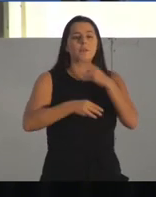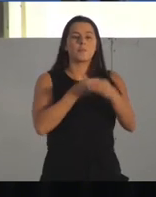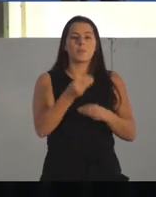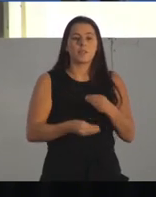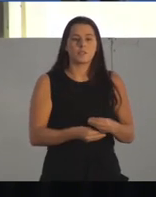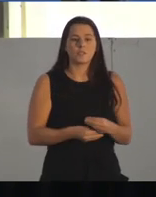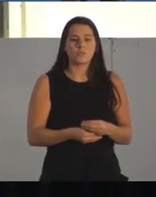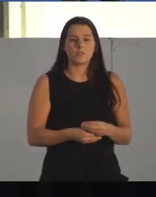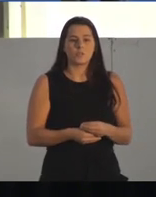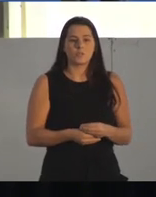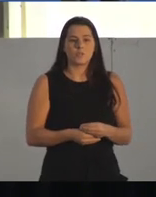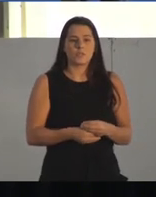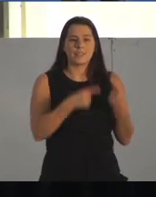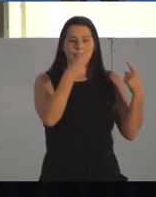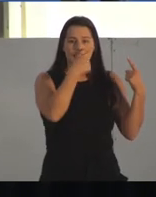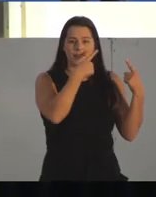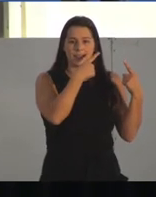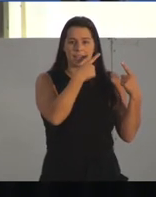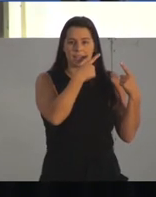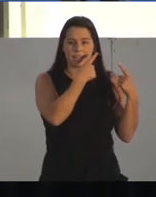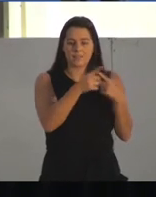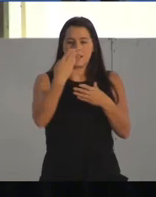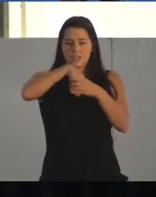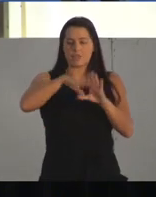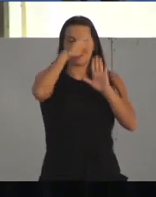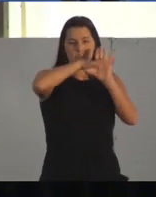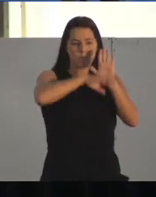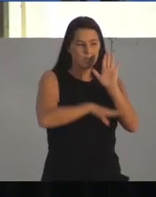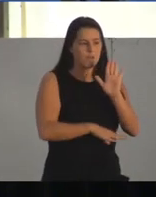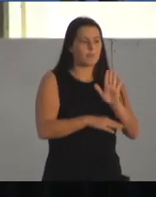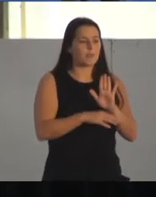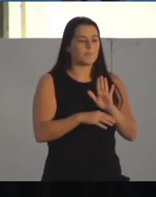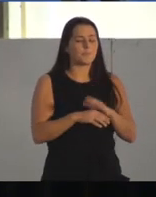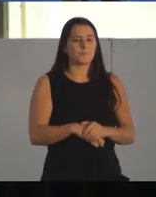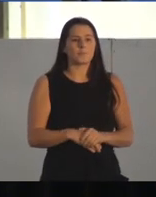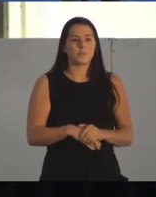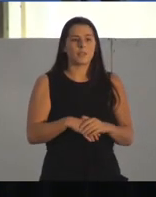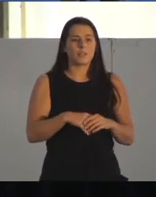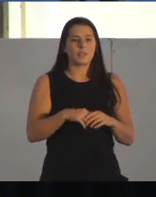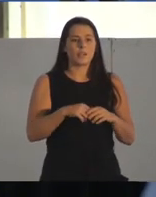se han llevado a cabo distintos grupos dentro de nuestro programa Talento ASPACE de intercambio de conocimientos